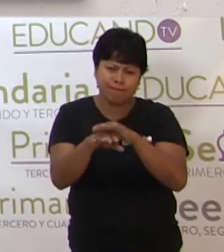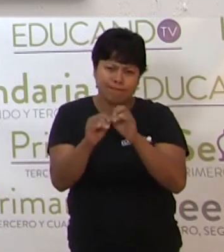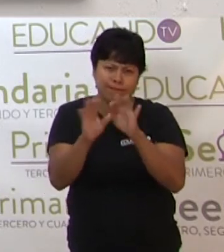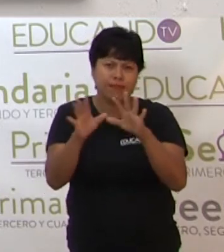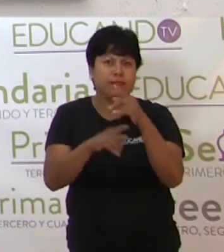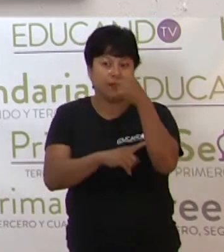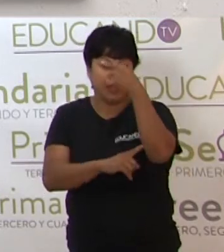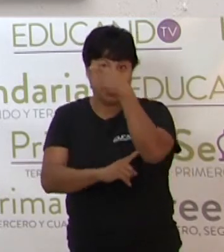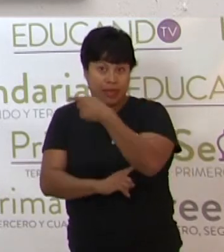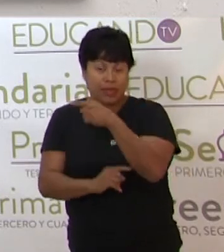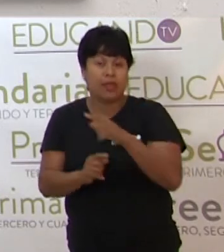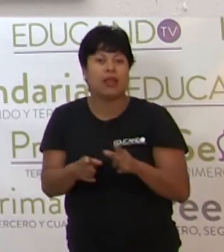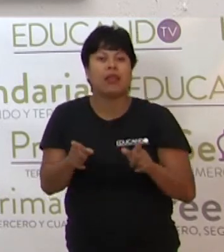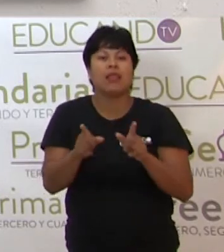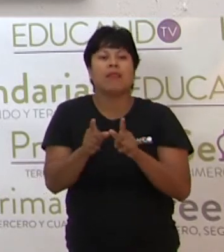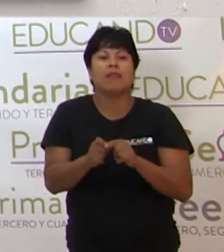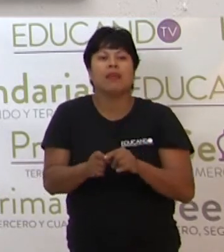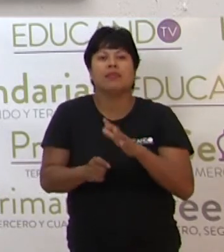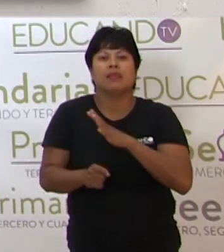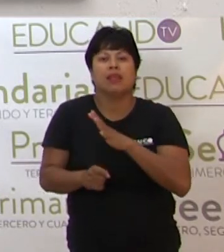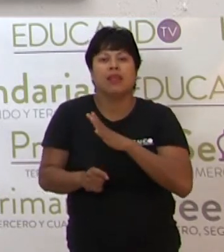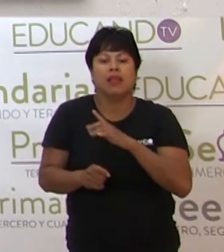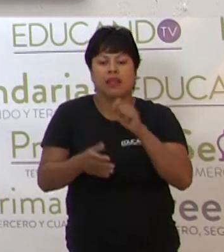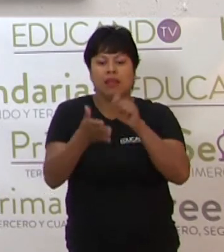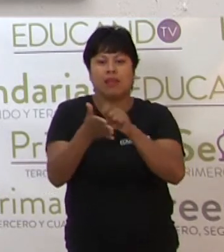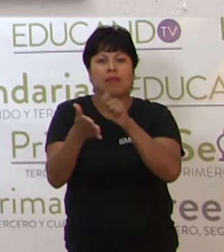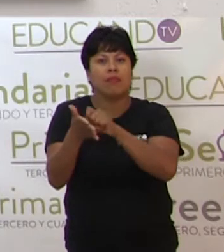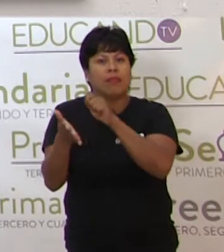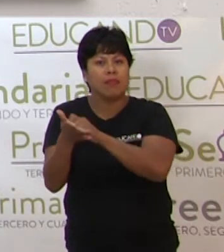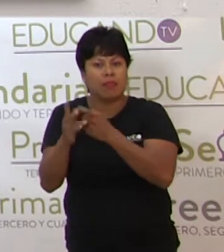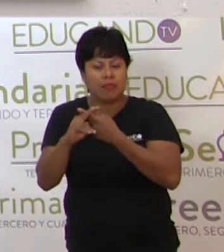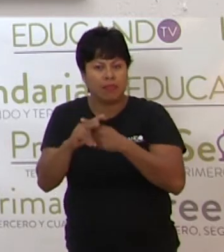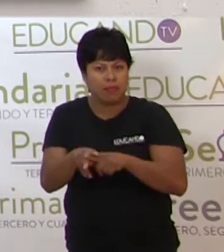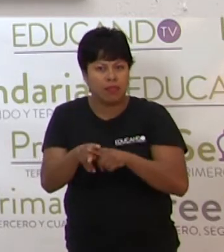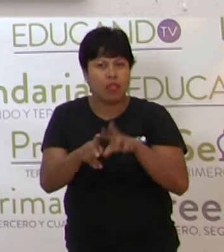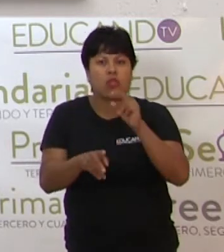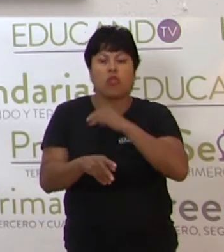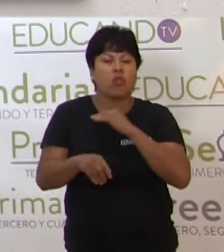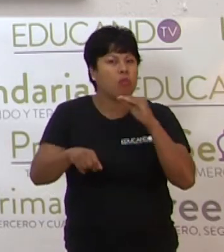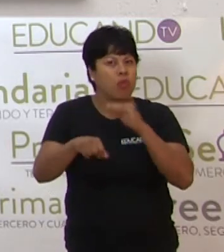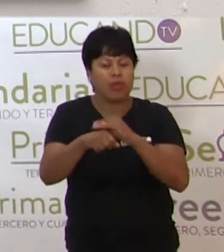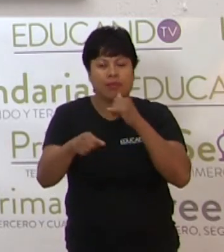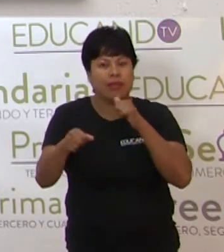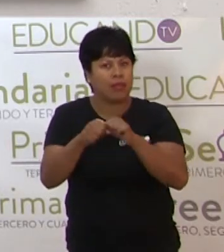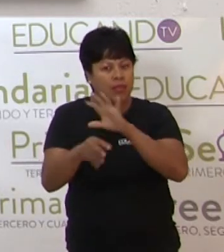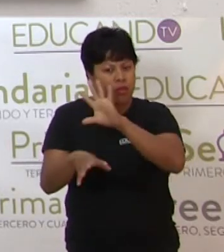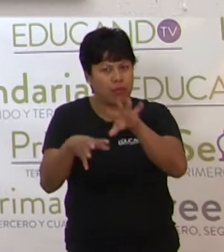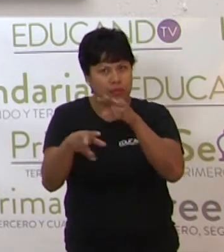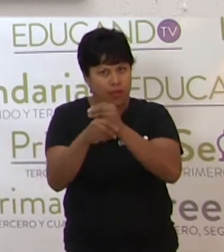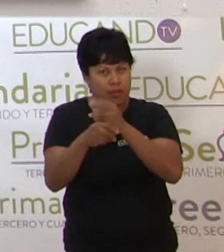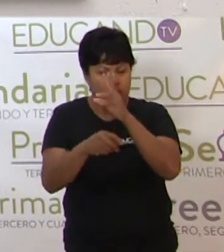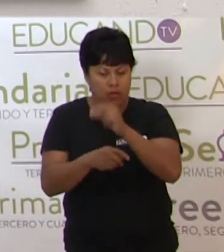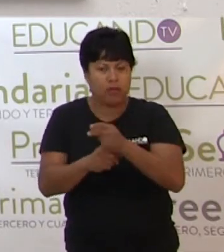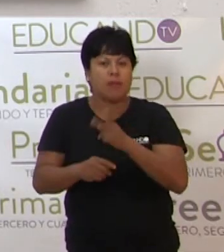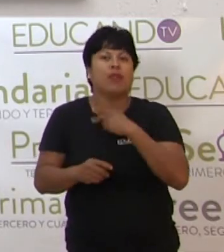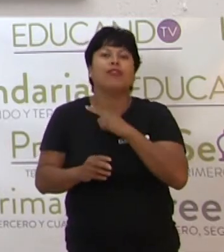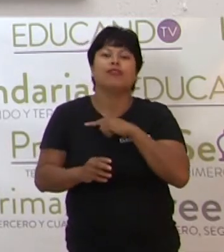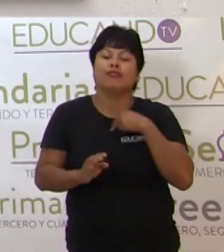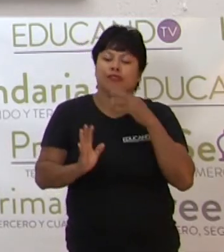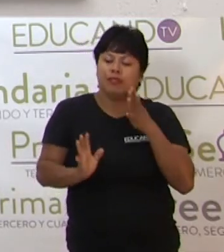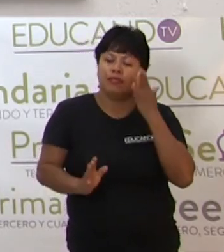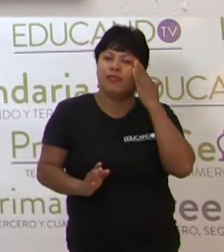aquí nada más están las iniciales. No puse toda la letra completa, pero ya sabemos,